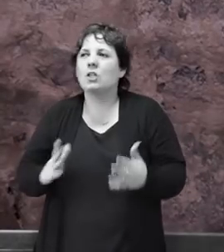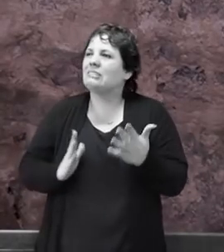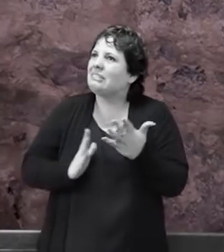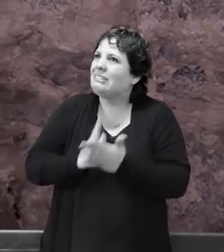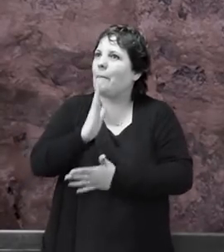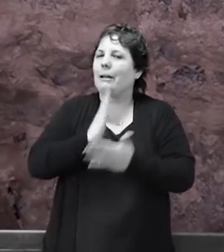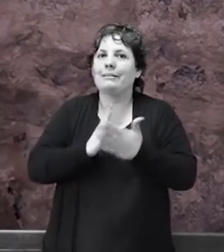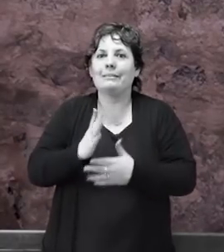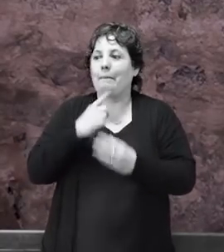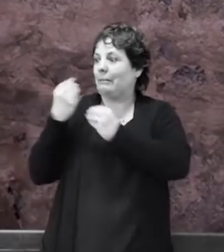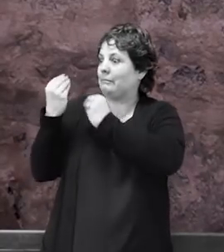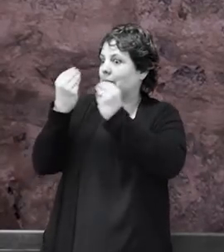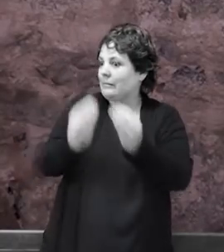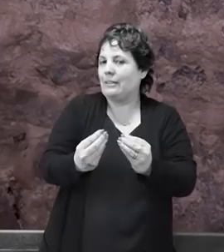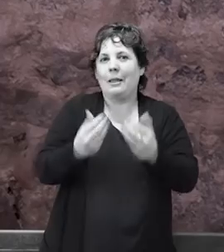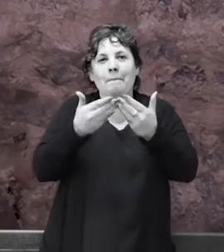manifiesto cuando ingresan